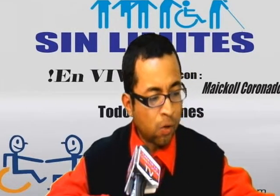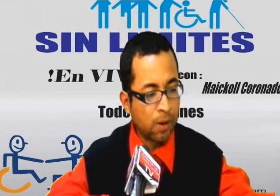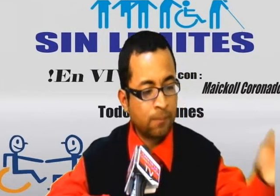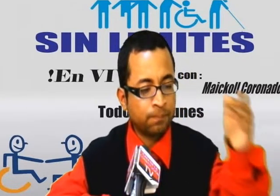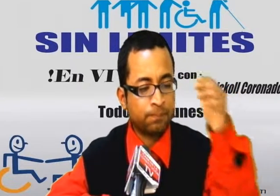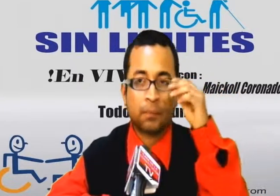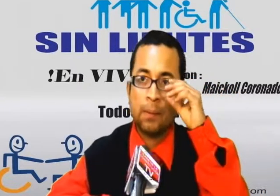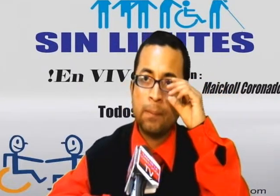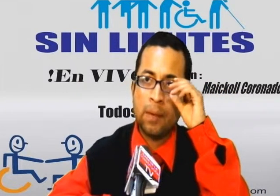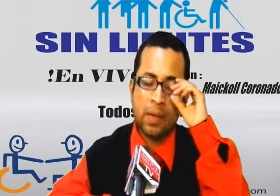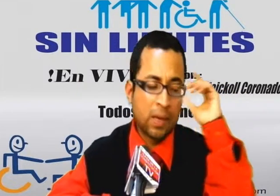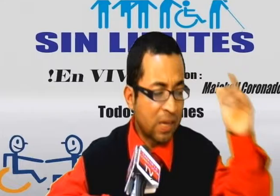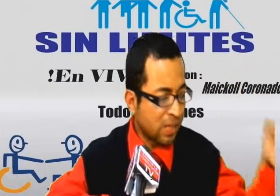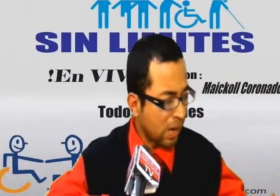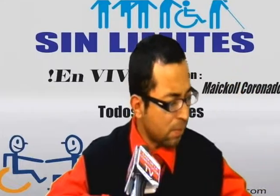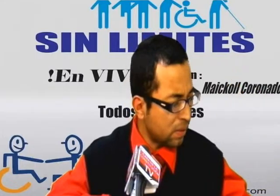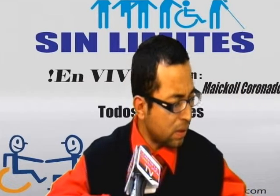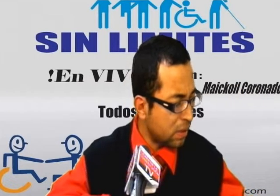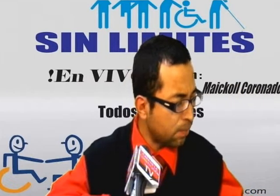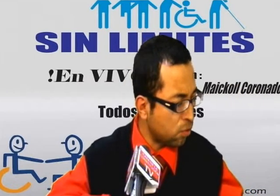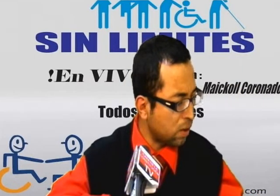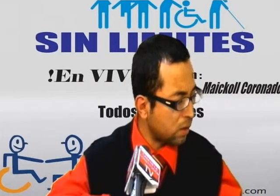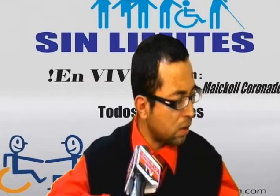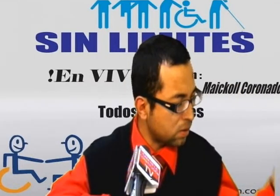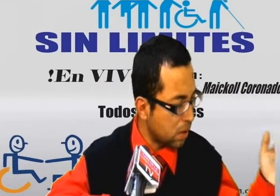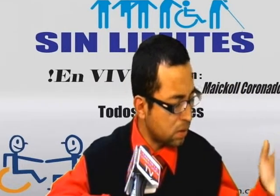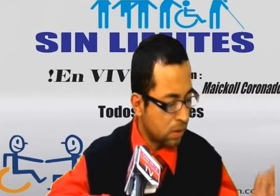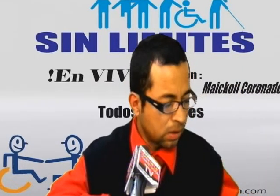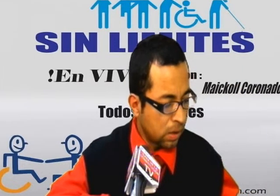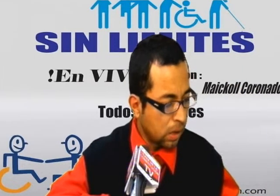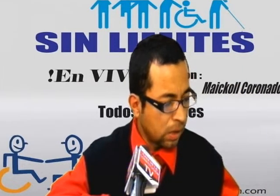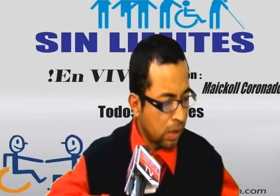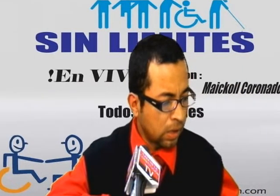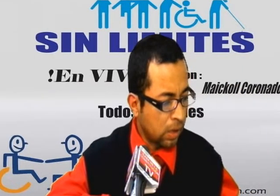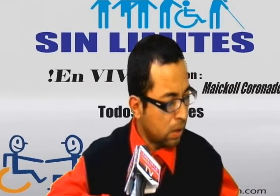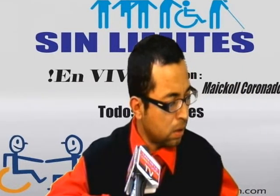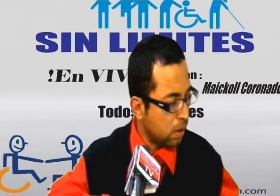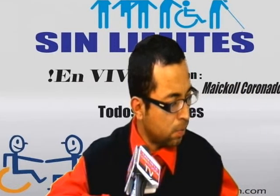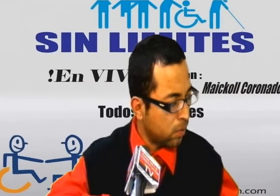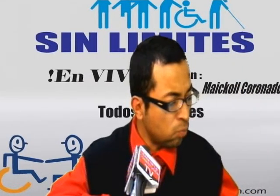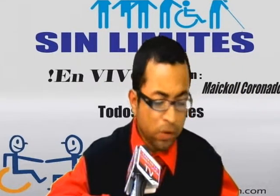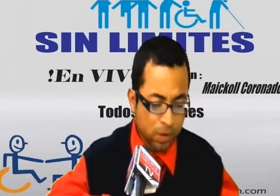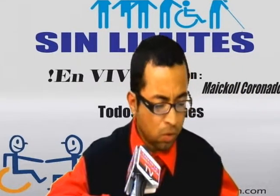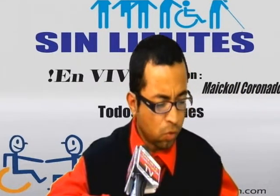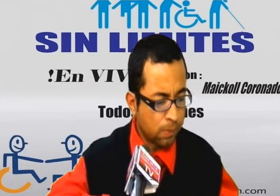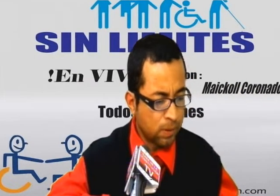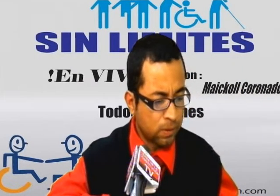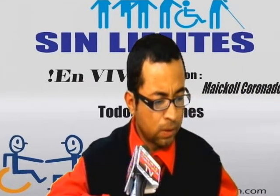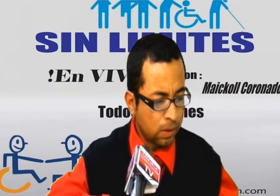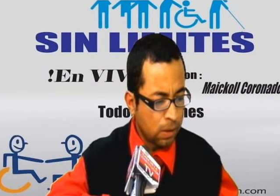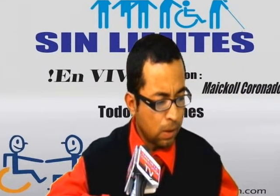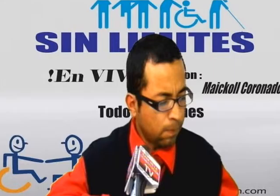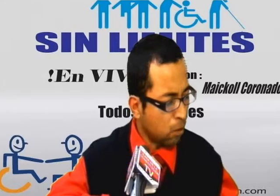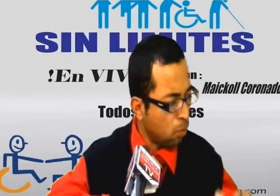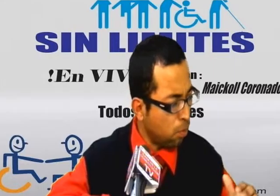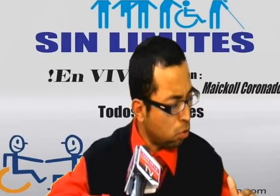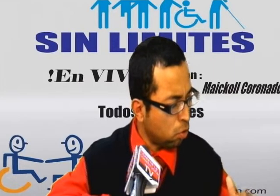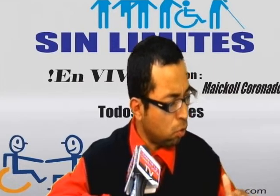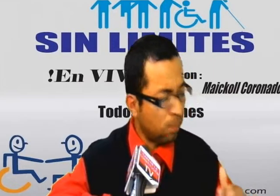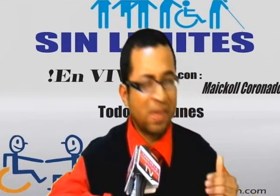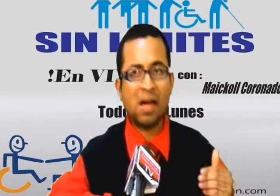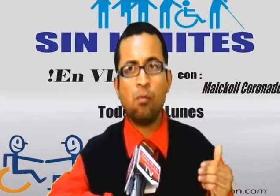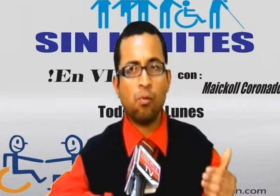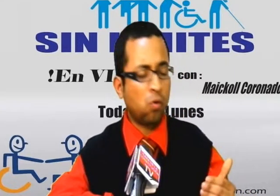este lamentablemente. Ahora, quisiera realmente que se proyecte quizás un video realmente para que un